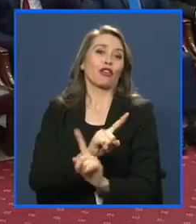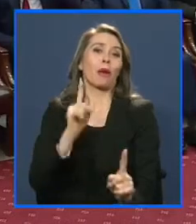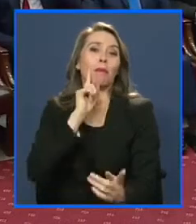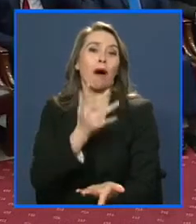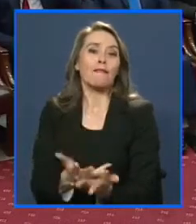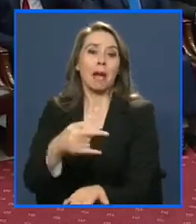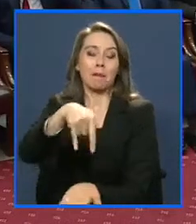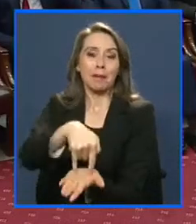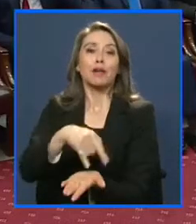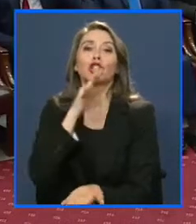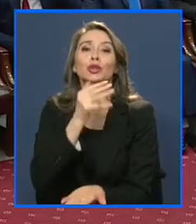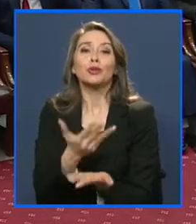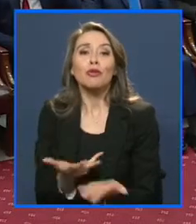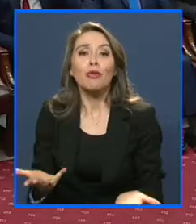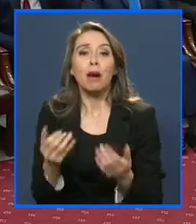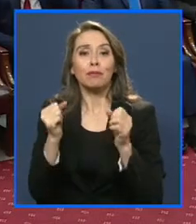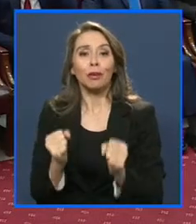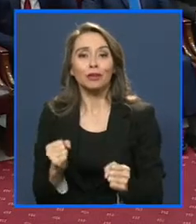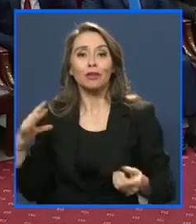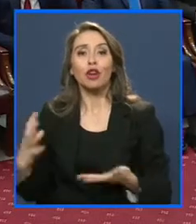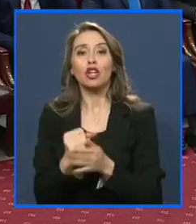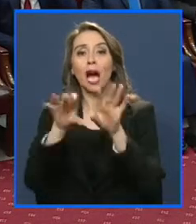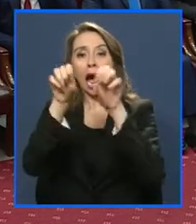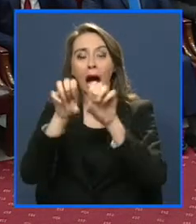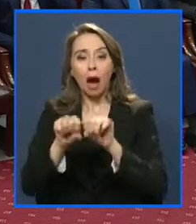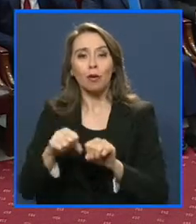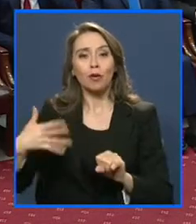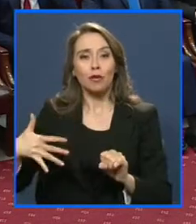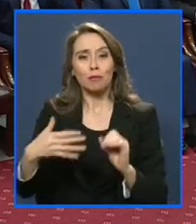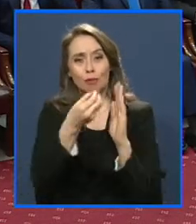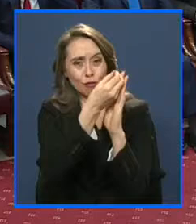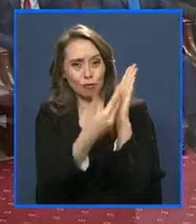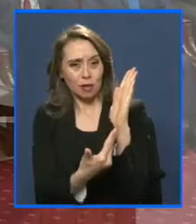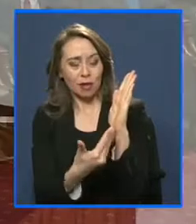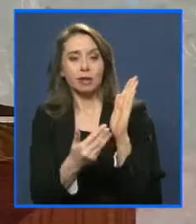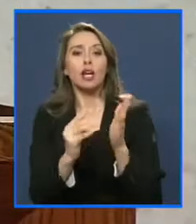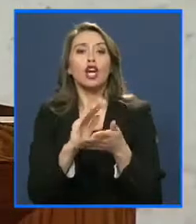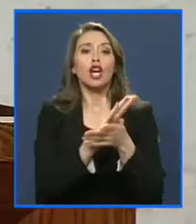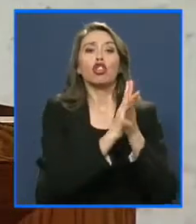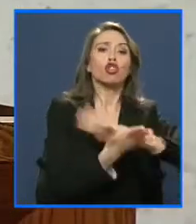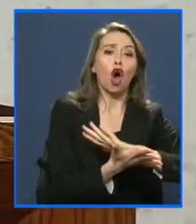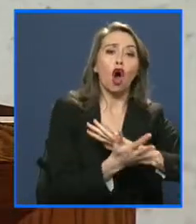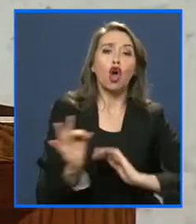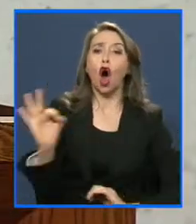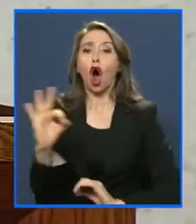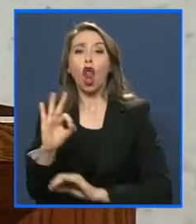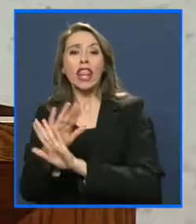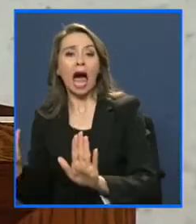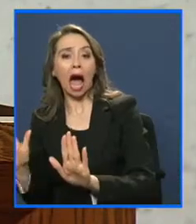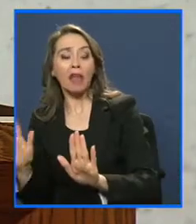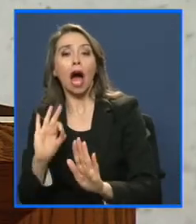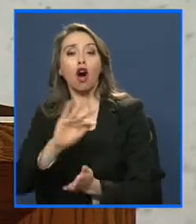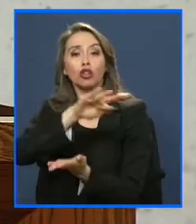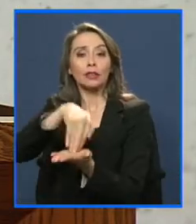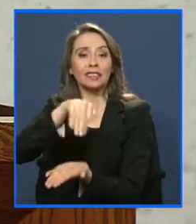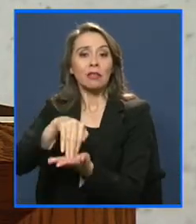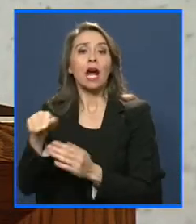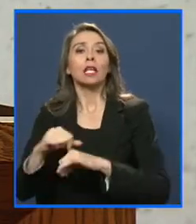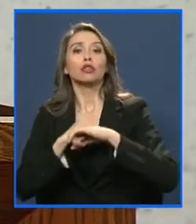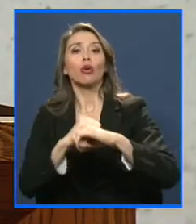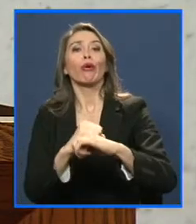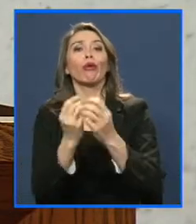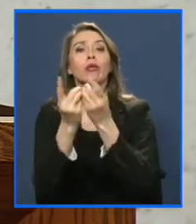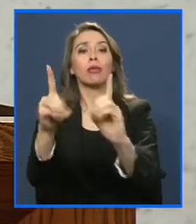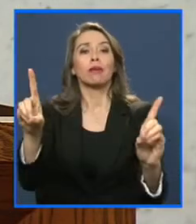parlamentos si no existiera la posibilidad de alcanzar acuerdos sustantivos el todo o nada y la concentración centralista es la antítesis de la